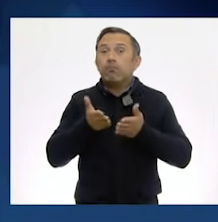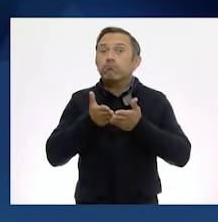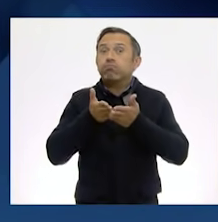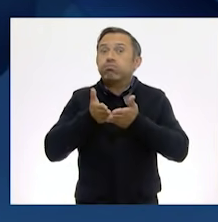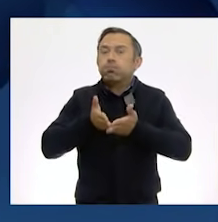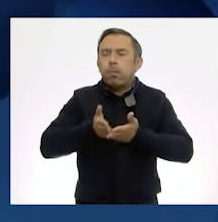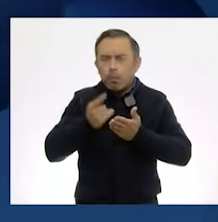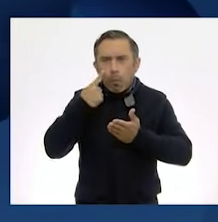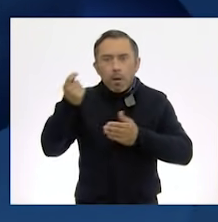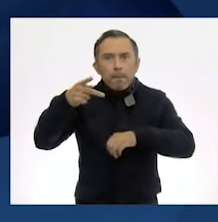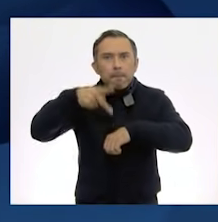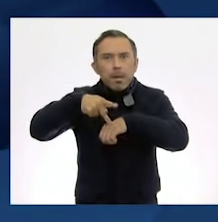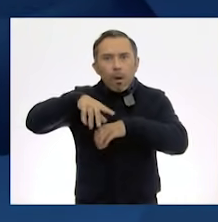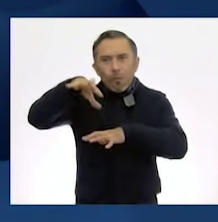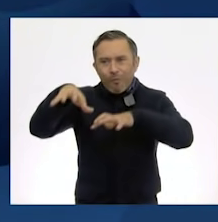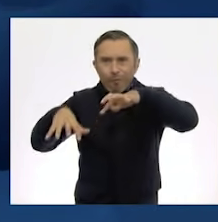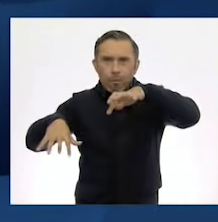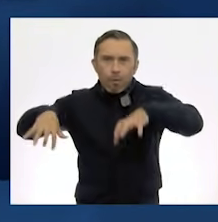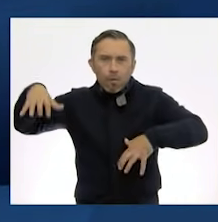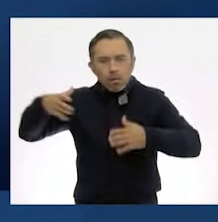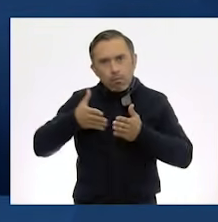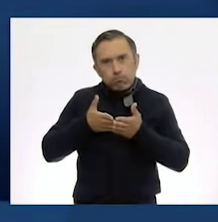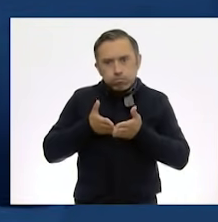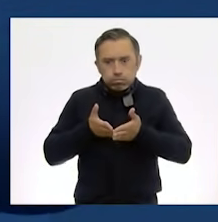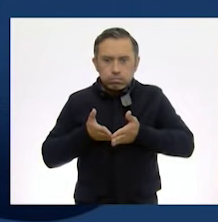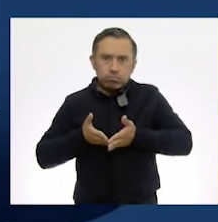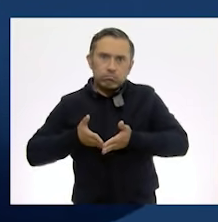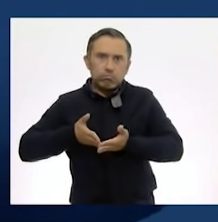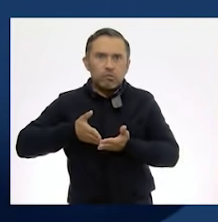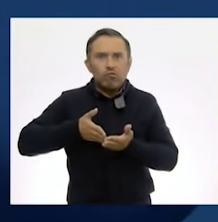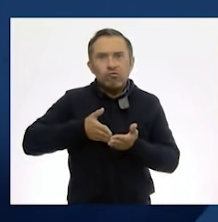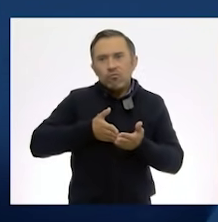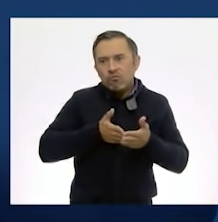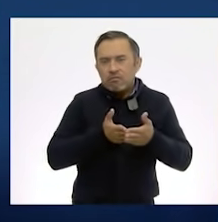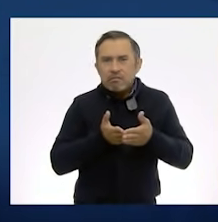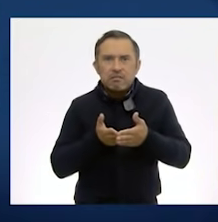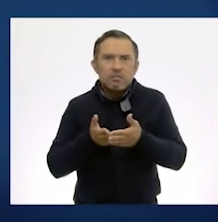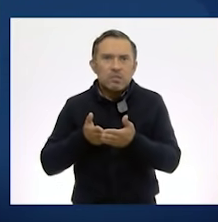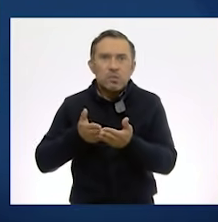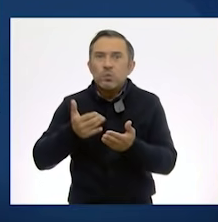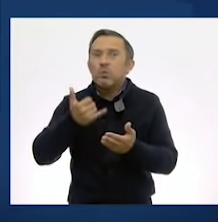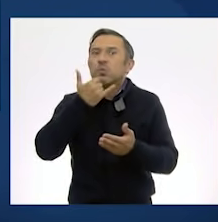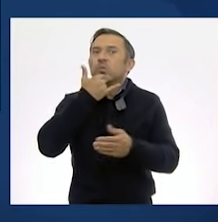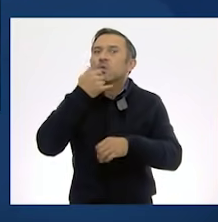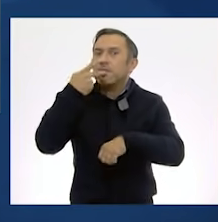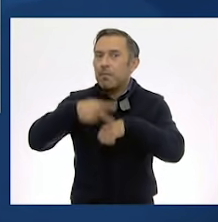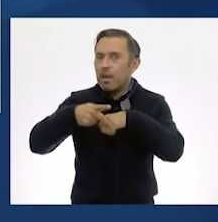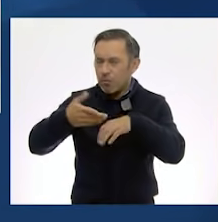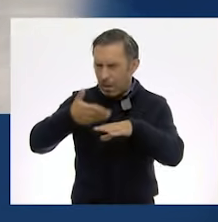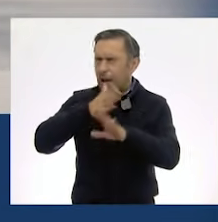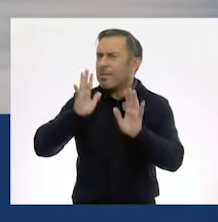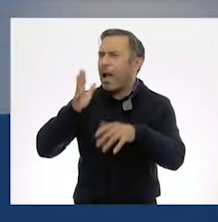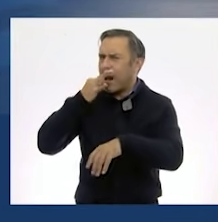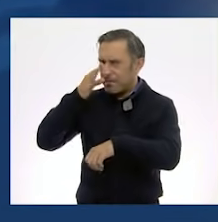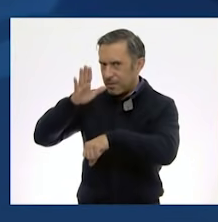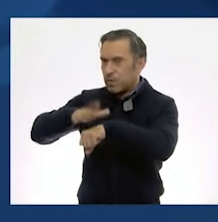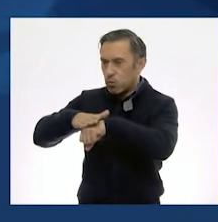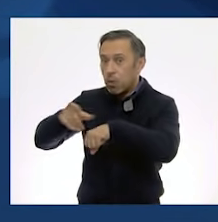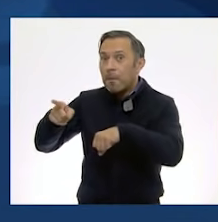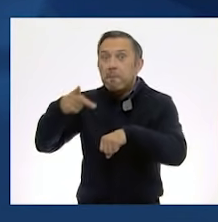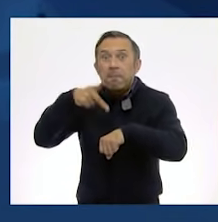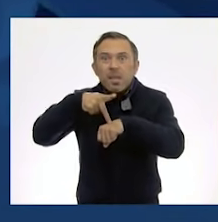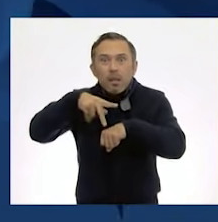las rocas erráticas. Peligro del que también Circe les había avisado. Contra aquellas